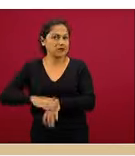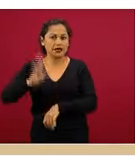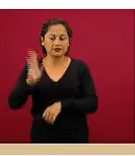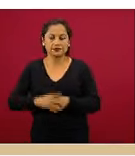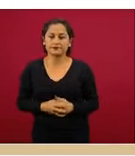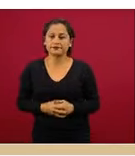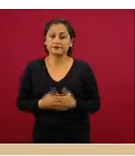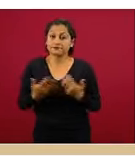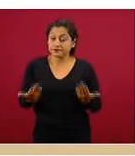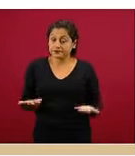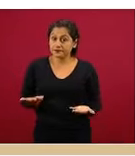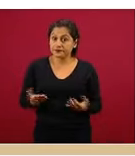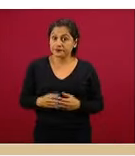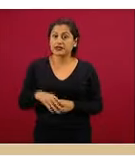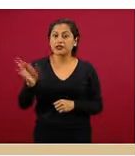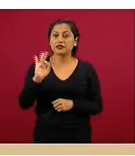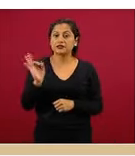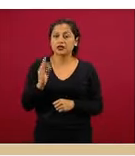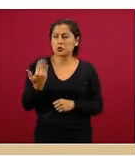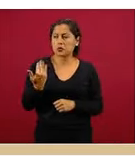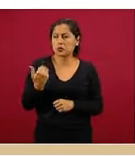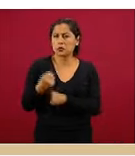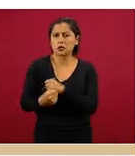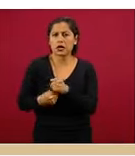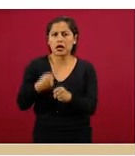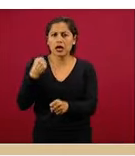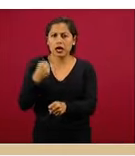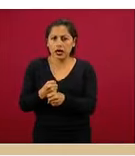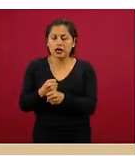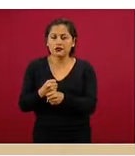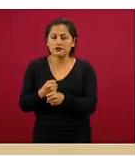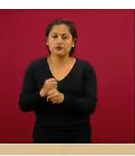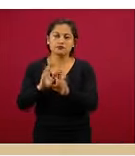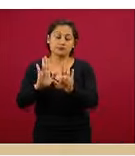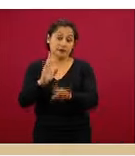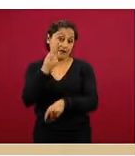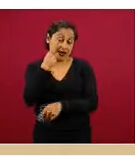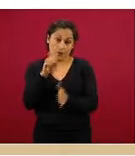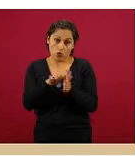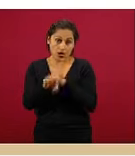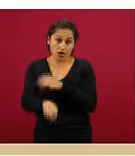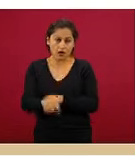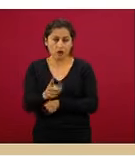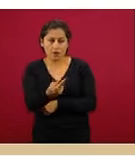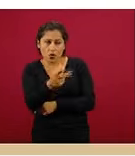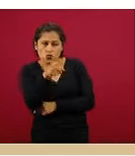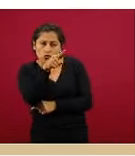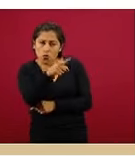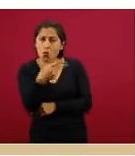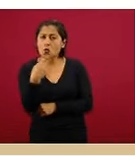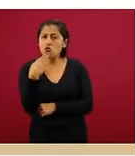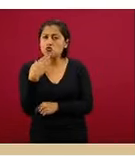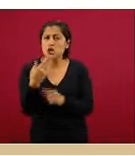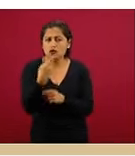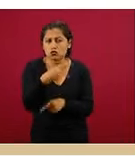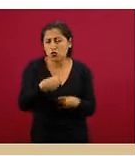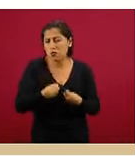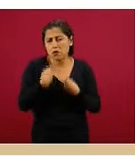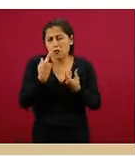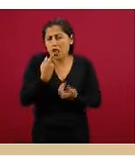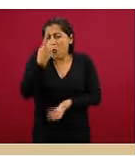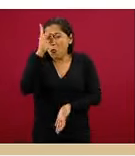Si ya nos vamos al último año, y hay una diferencia entre preguntarle a alguien, oye, ¿tú has fumado alguna vez en la vida? Ese es